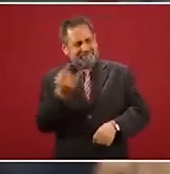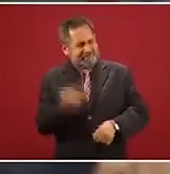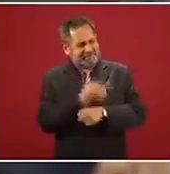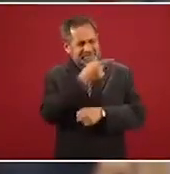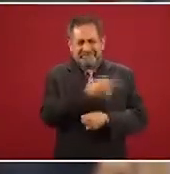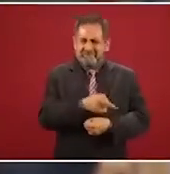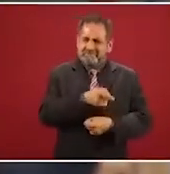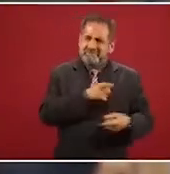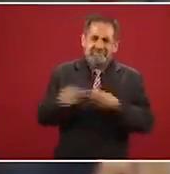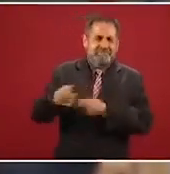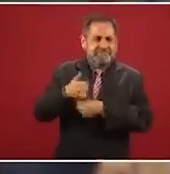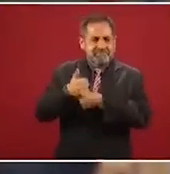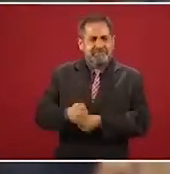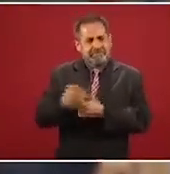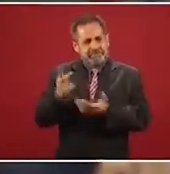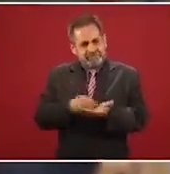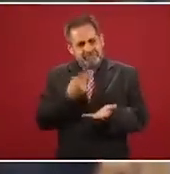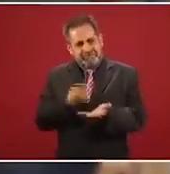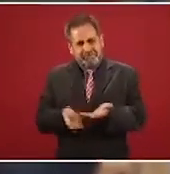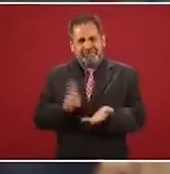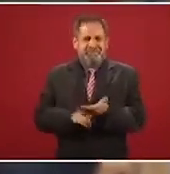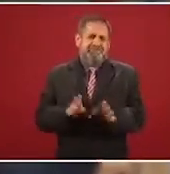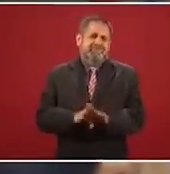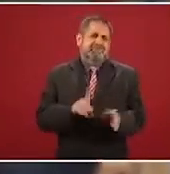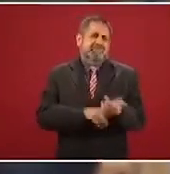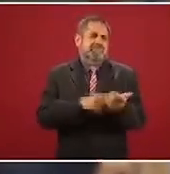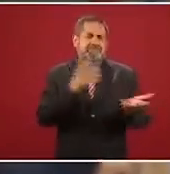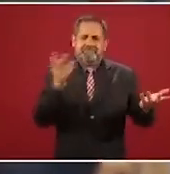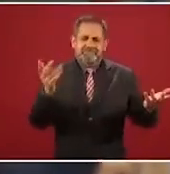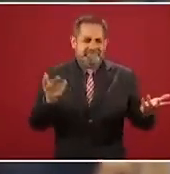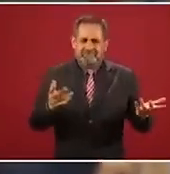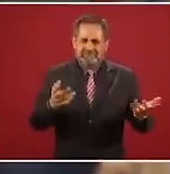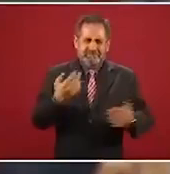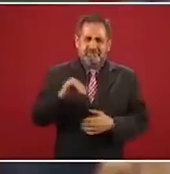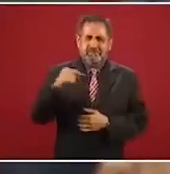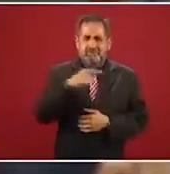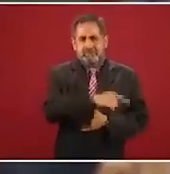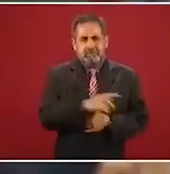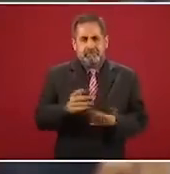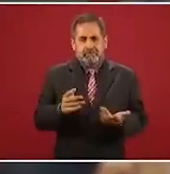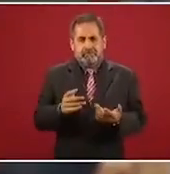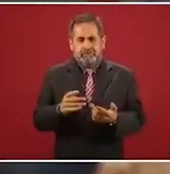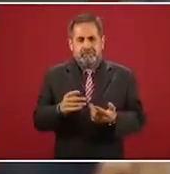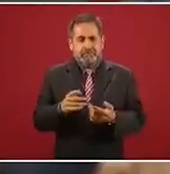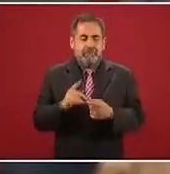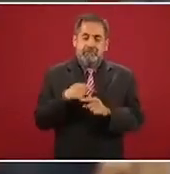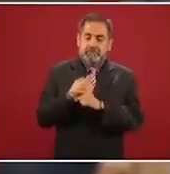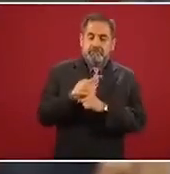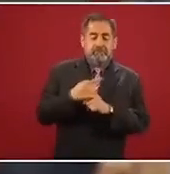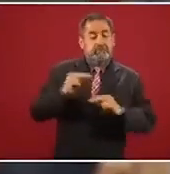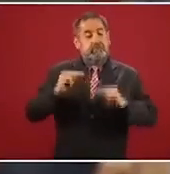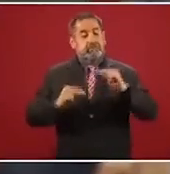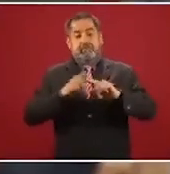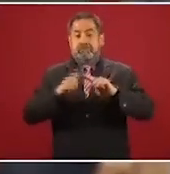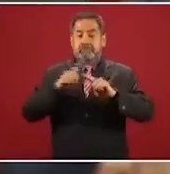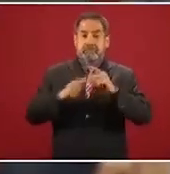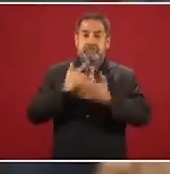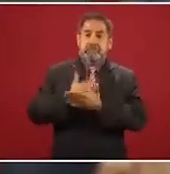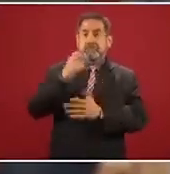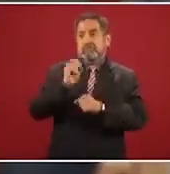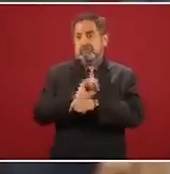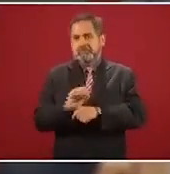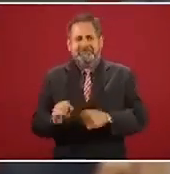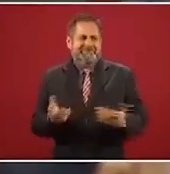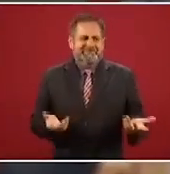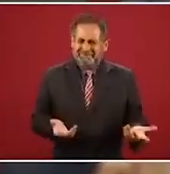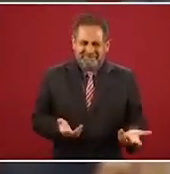revictimizando y violentando a la interna, porque pues ahora resulta que las violaciones son de diferentes estatus, ¿no? Entonces, la verdad es que es